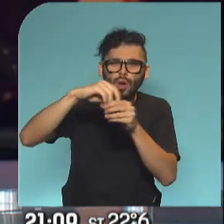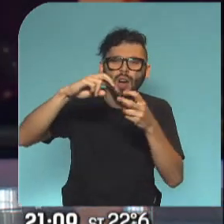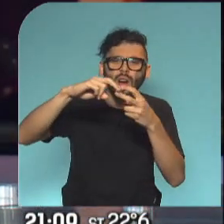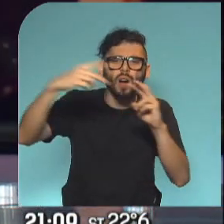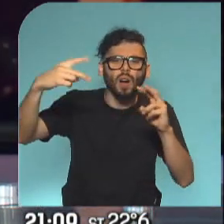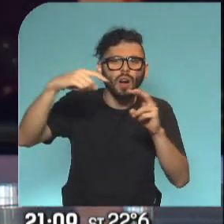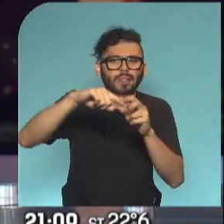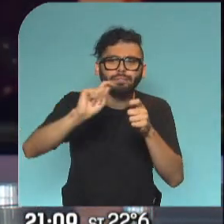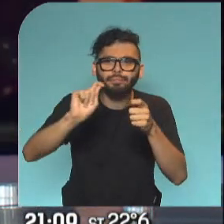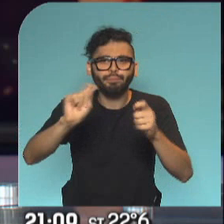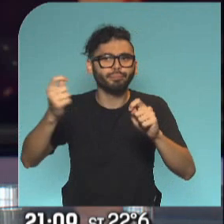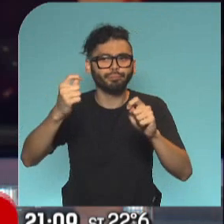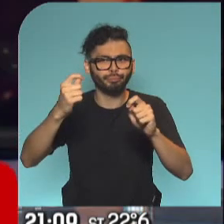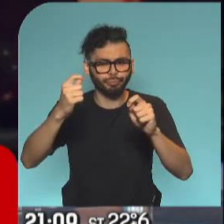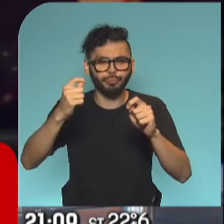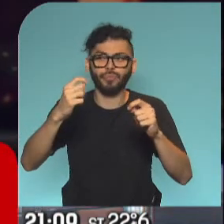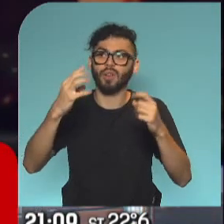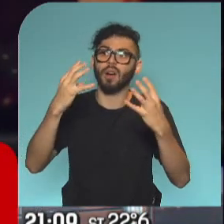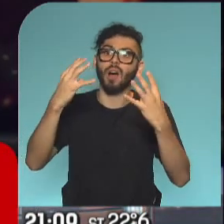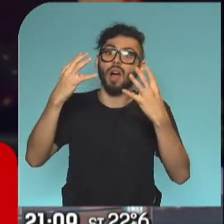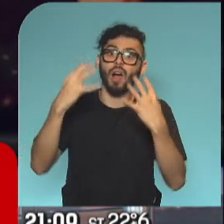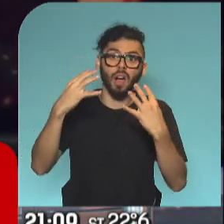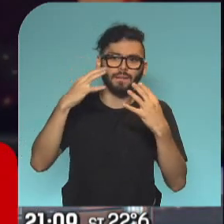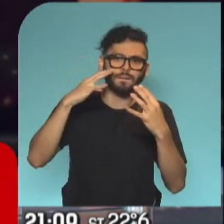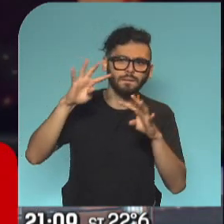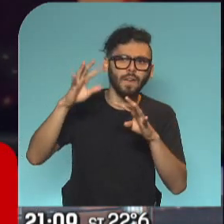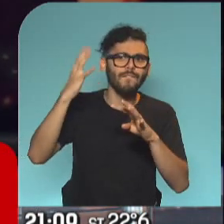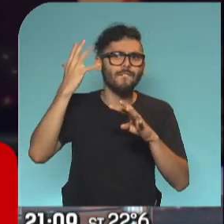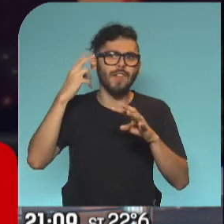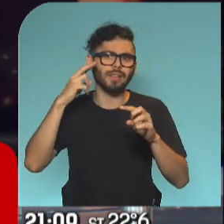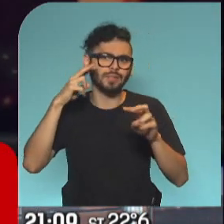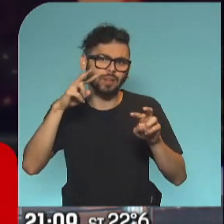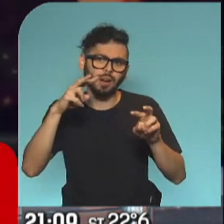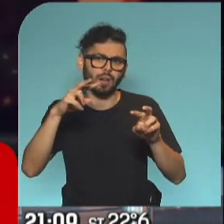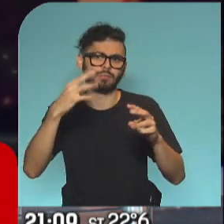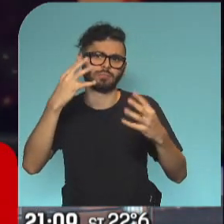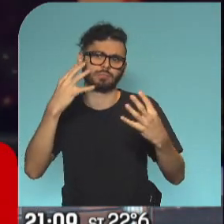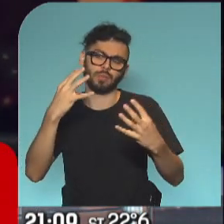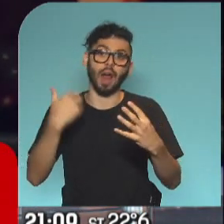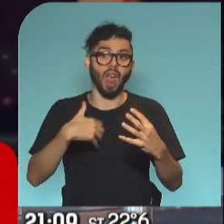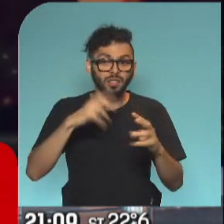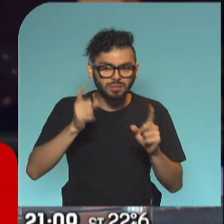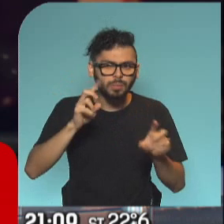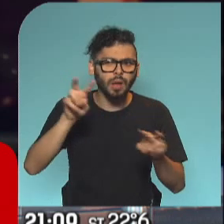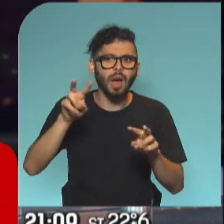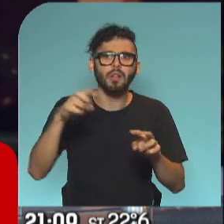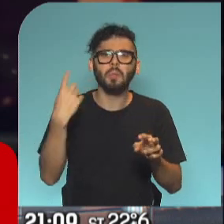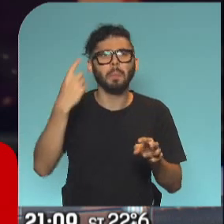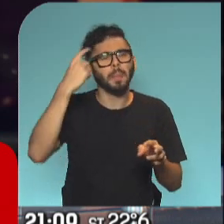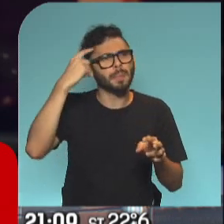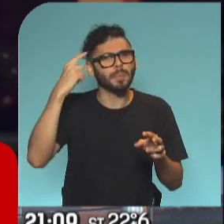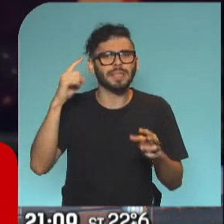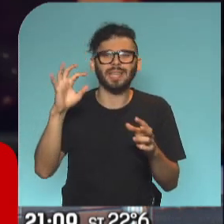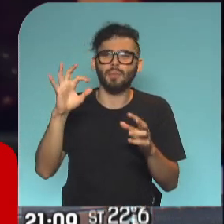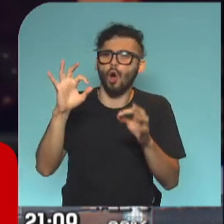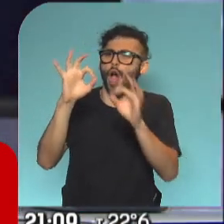fija en Gran Bretaña, como Argentina también se fija en Gran Bretaña. Qué paradójico, Ayelén, que a esta altura del año íbamos a hablar de un Reino Unido aislado, pero